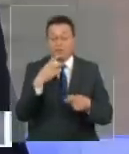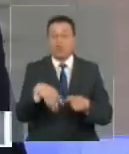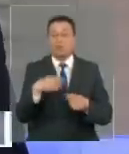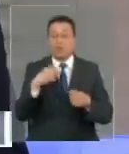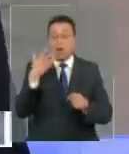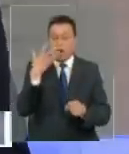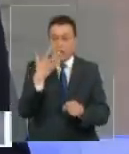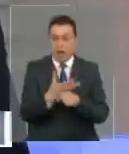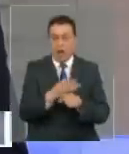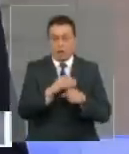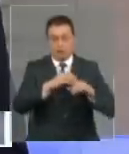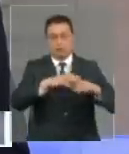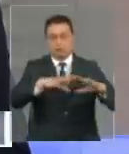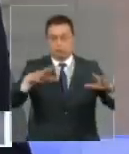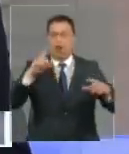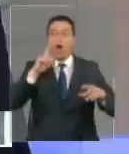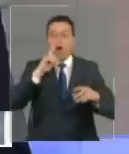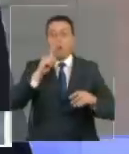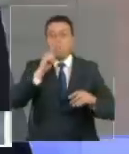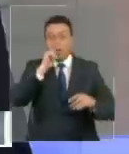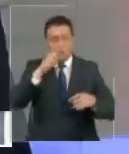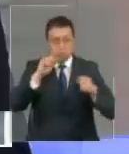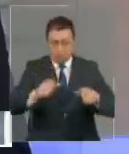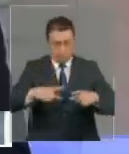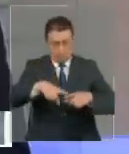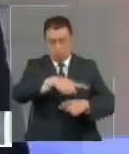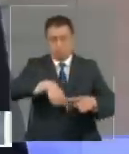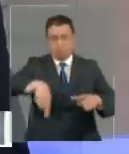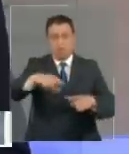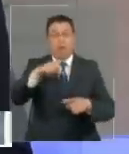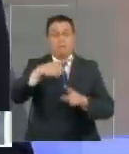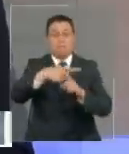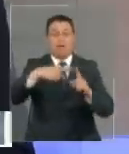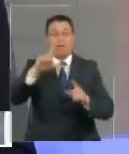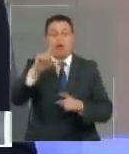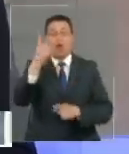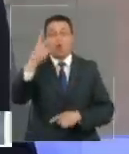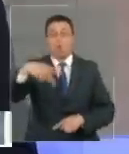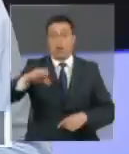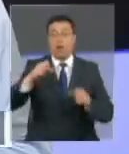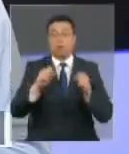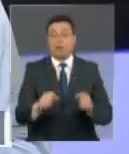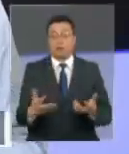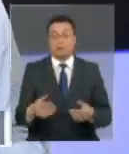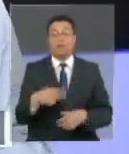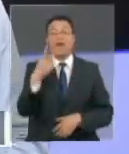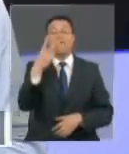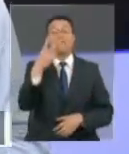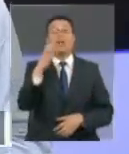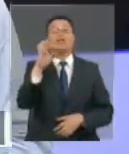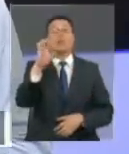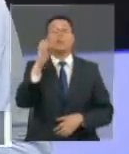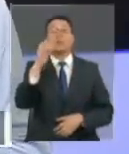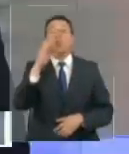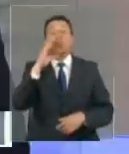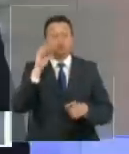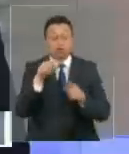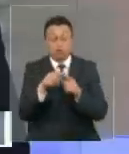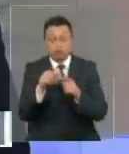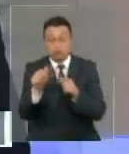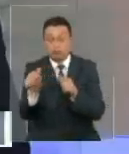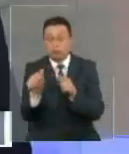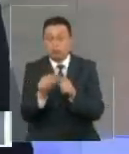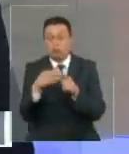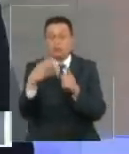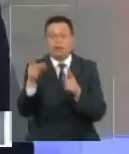varios predios en donde podría construirse una media luna mañana. Varios. ¿Cuáles? ¿No? En Vespucio, al llegar